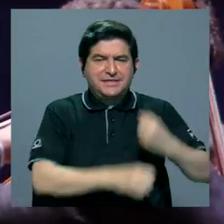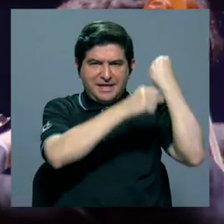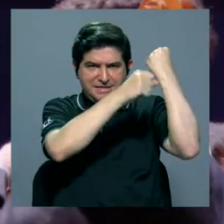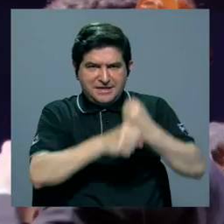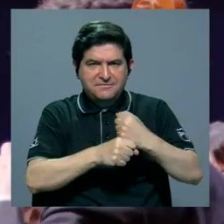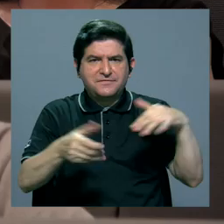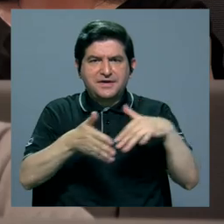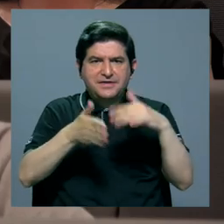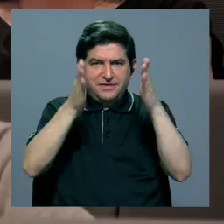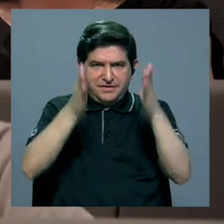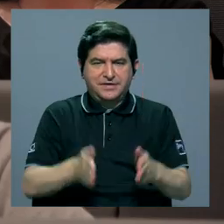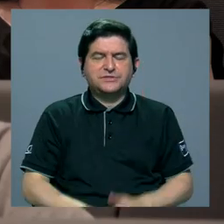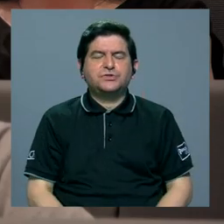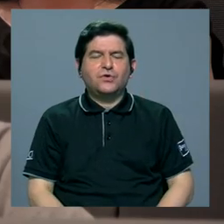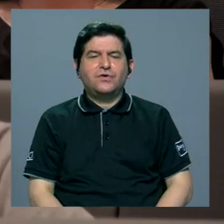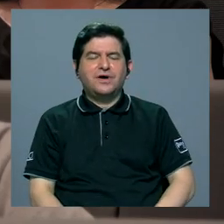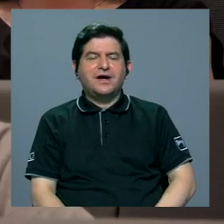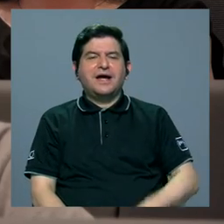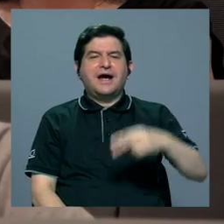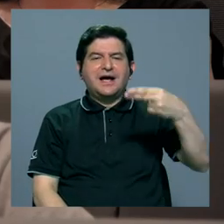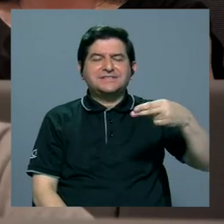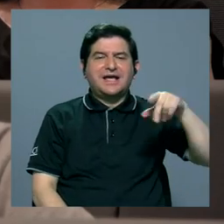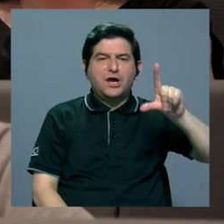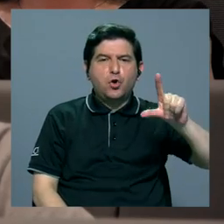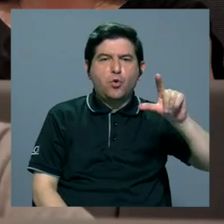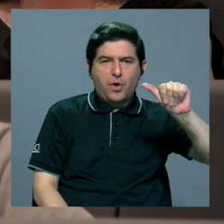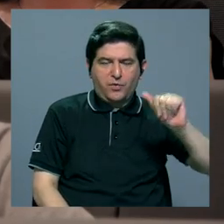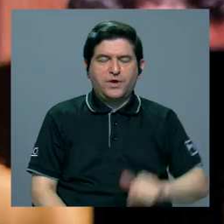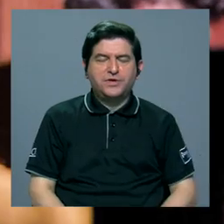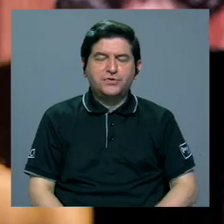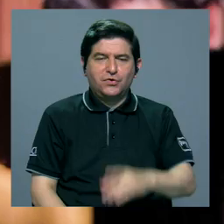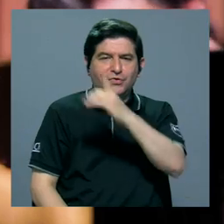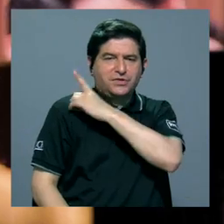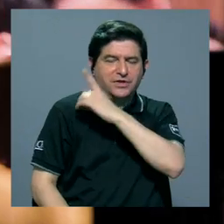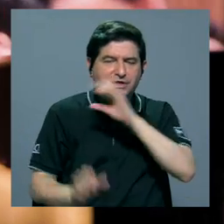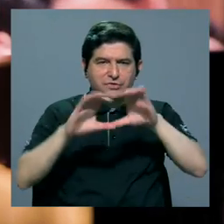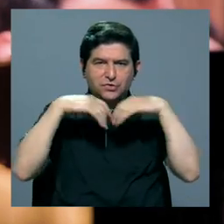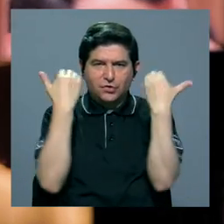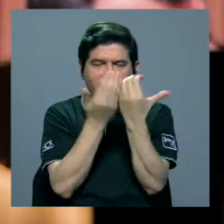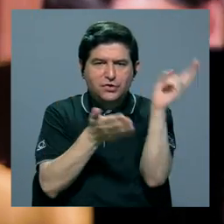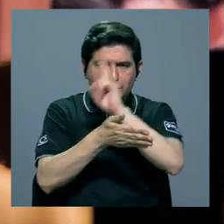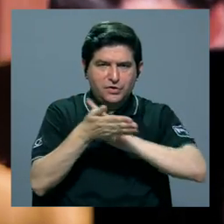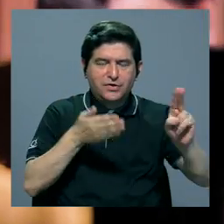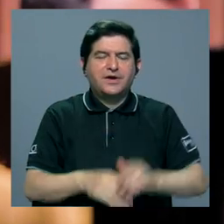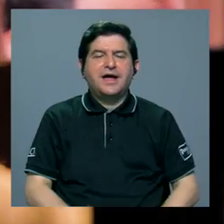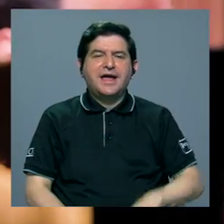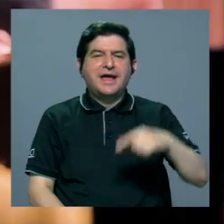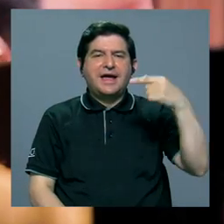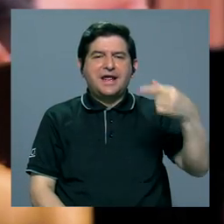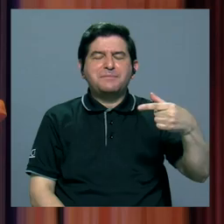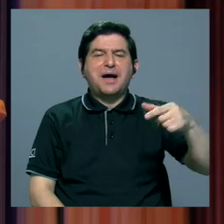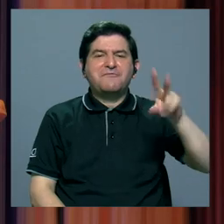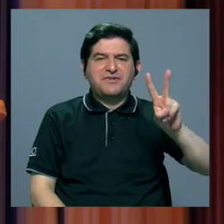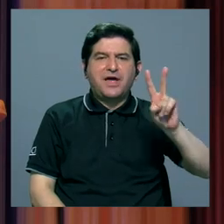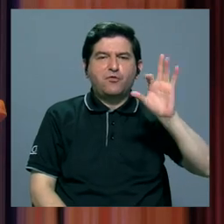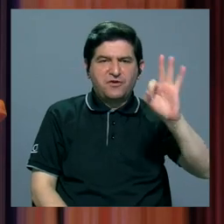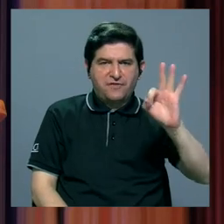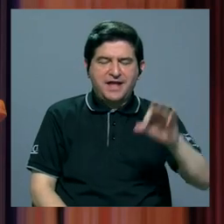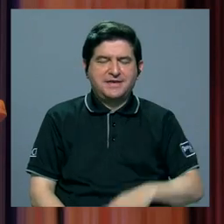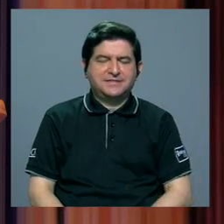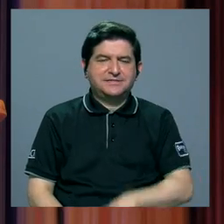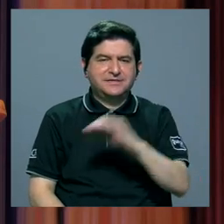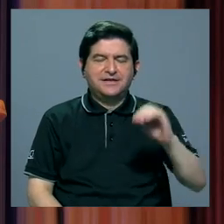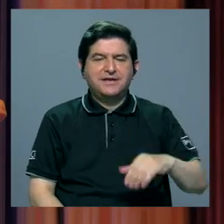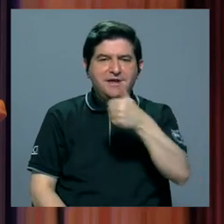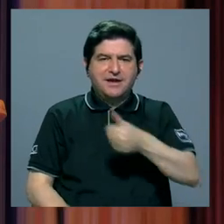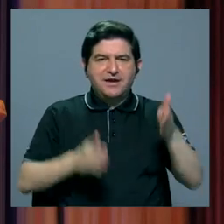el presidente de la Federación de Estudiantes, Hassan Lobo Argüello, el director del Consejo Universitario, Germán